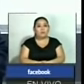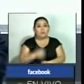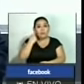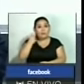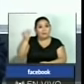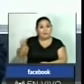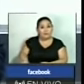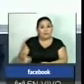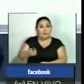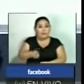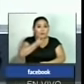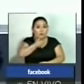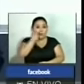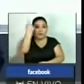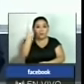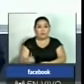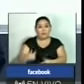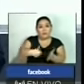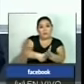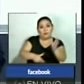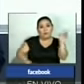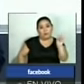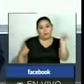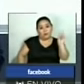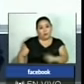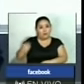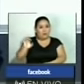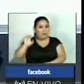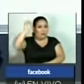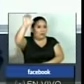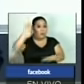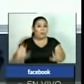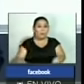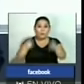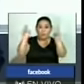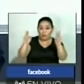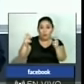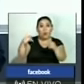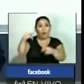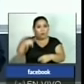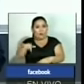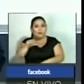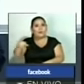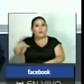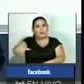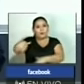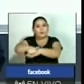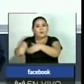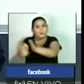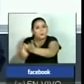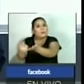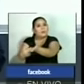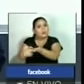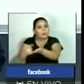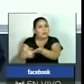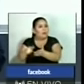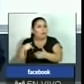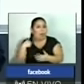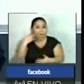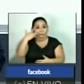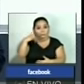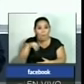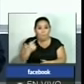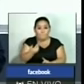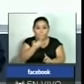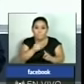Bien, ahí tenemos las declaraciones del alcalde de San Salvador, Ernesto Mason, en el marco de lo que se está discutiendo en la Asamblea Legislativa también, el tema de qué hacer